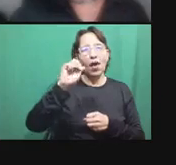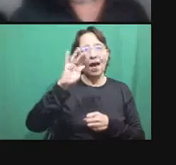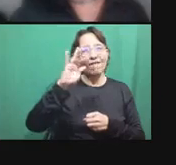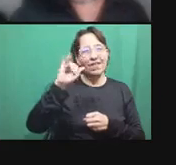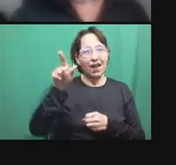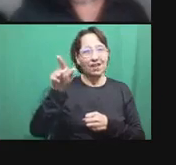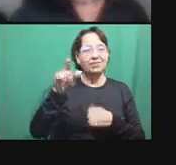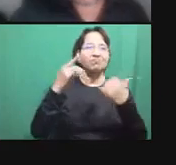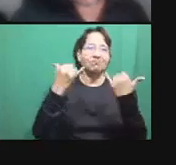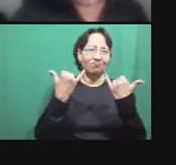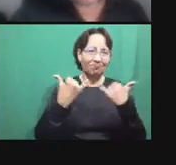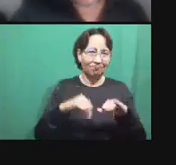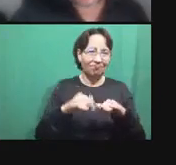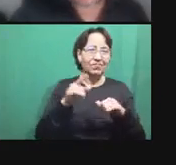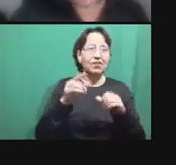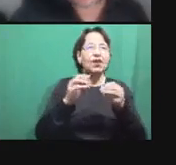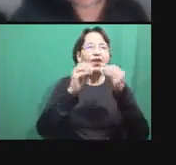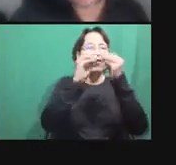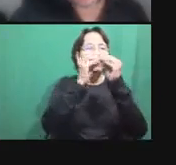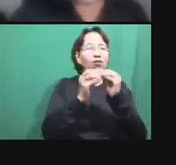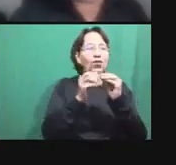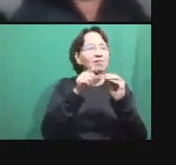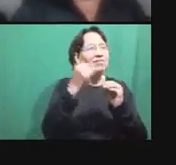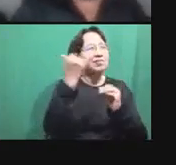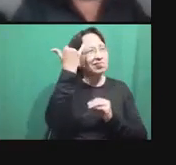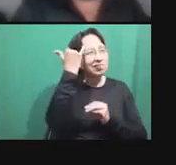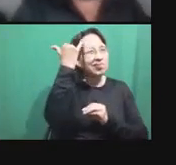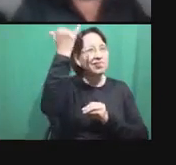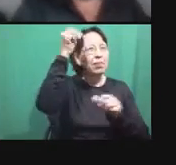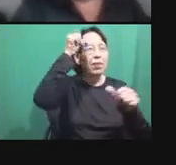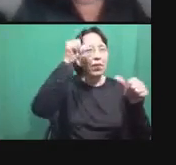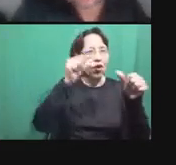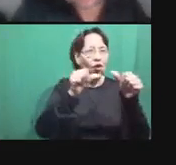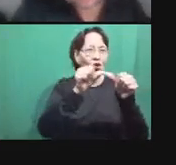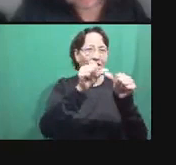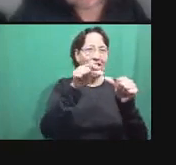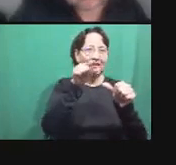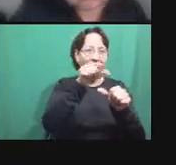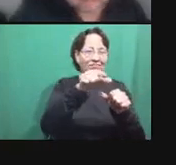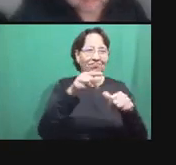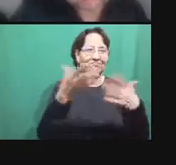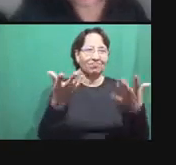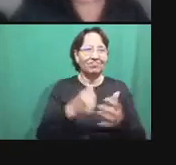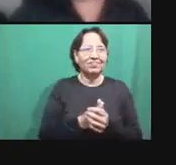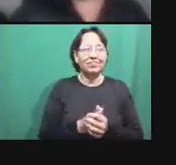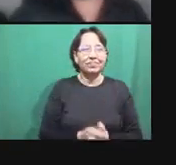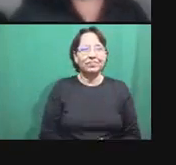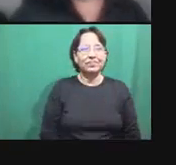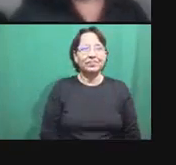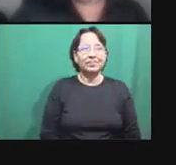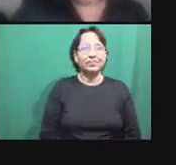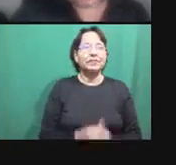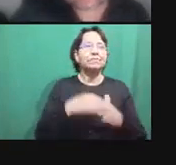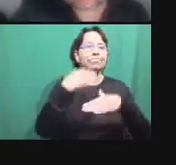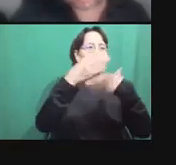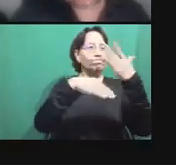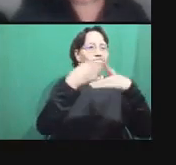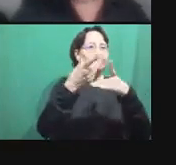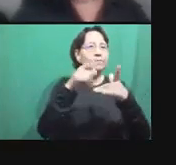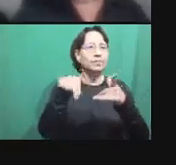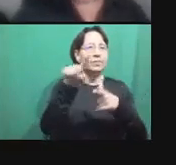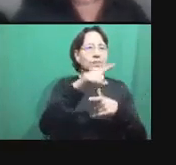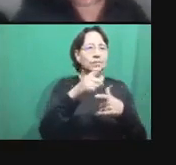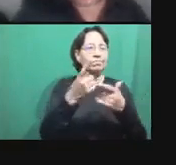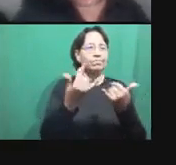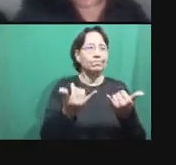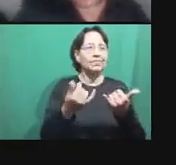activamos formas de memoria, de intercambios de memoria, dado el proceso de reasentamiento que buscaba